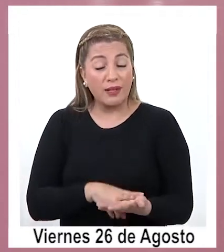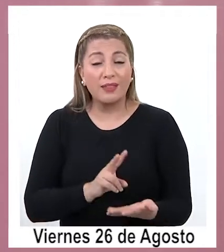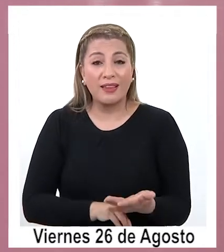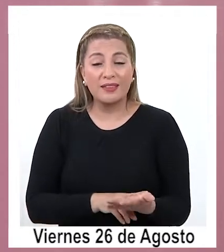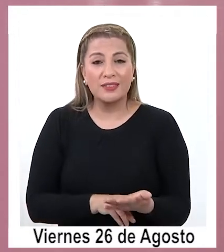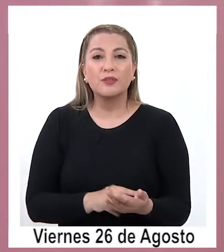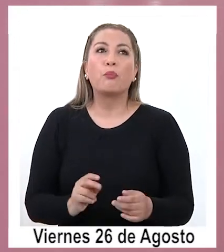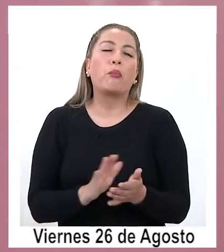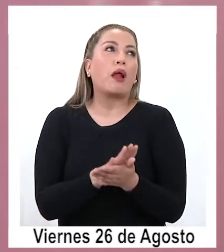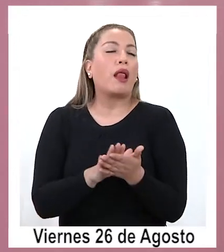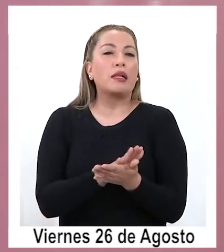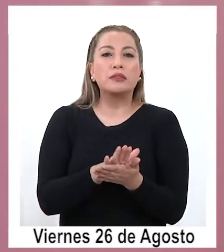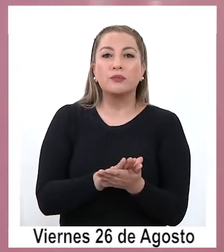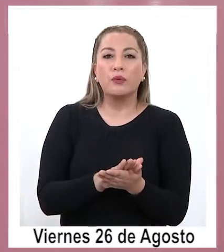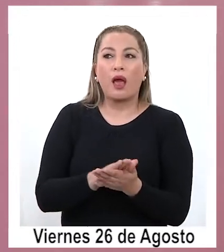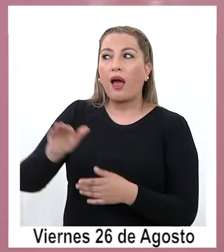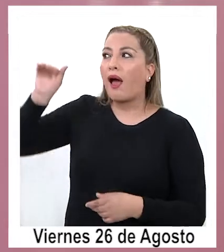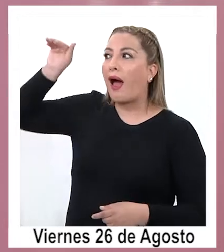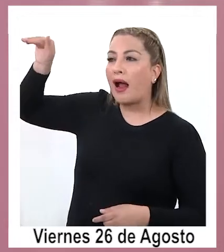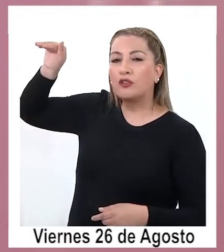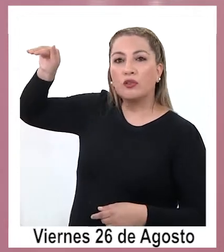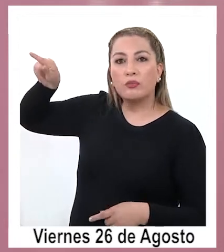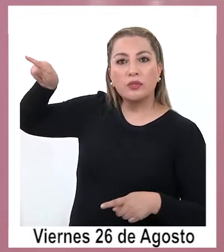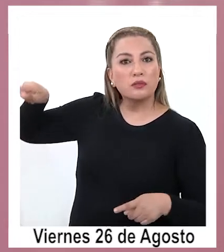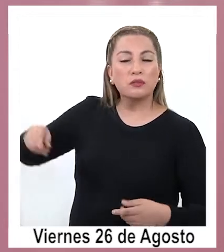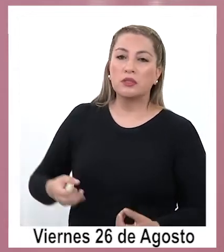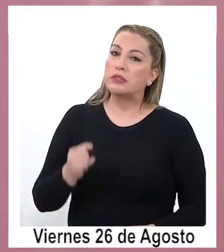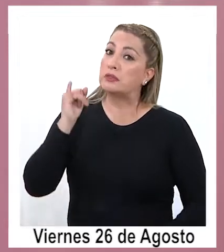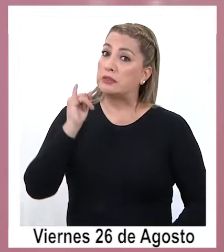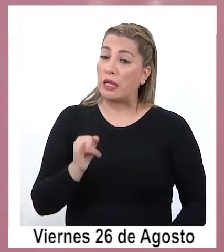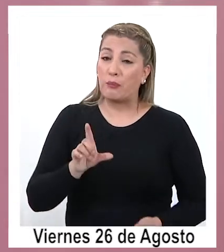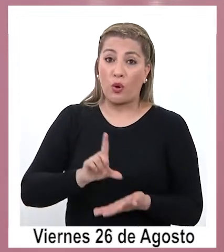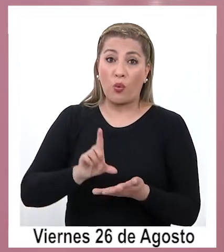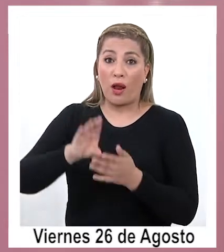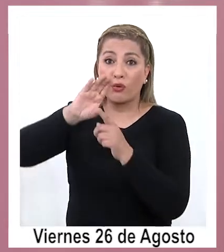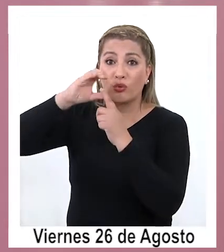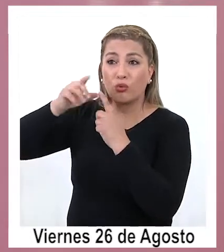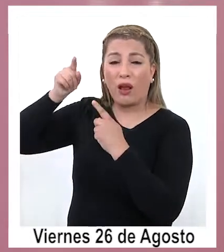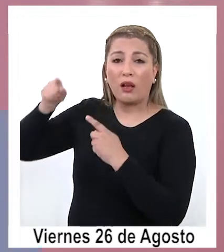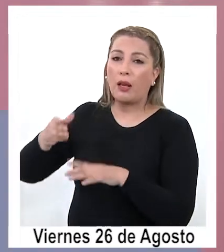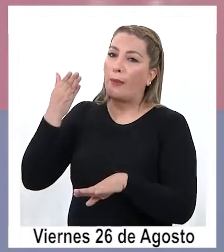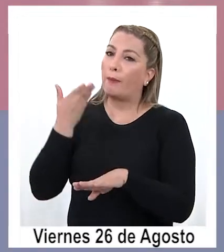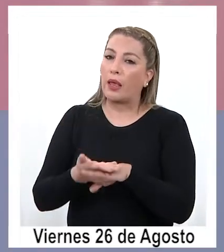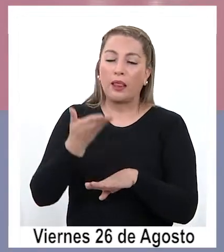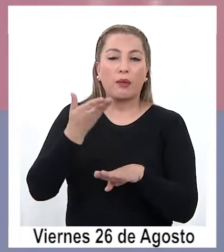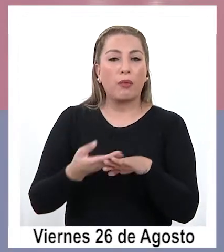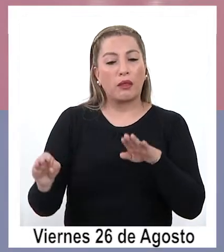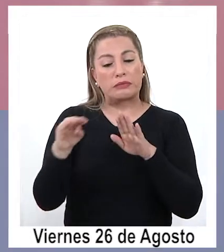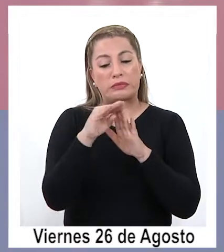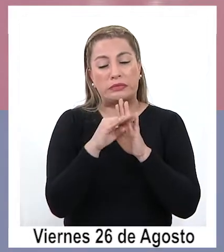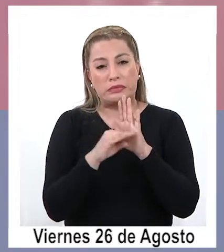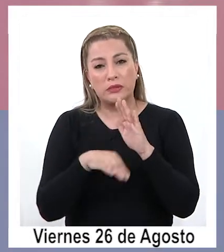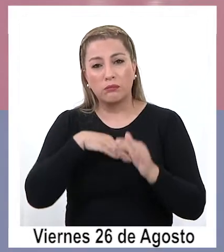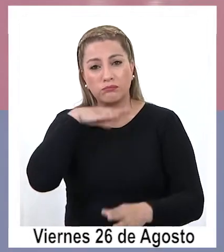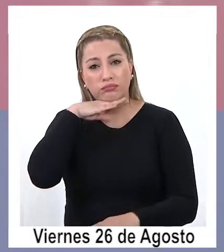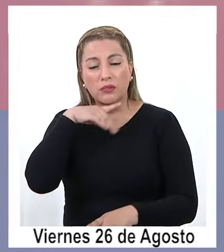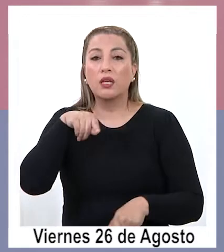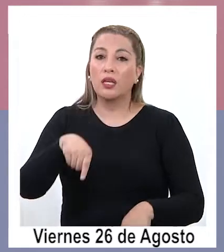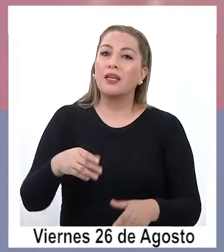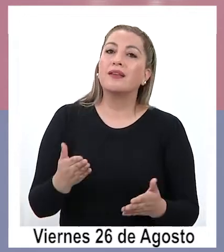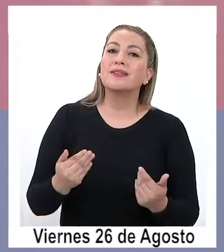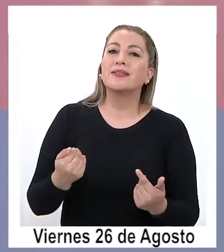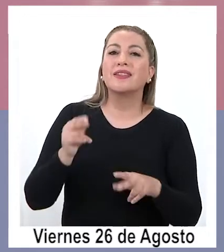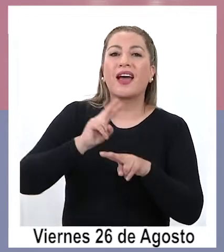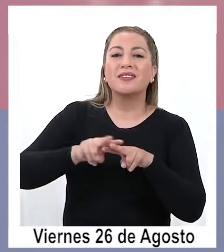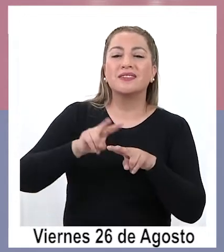respecto por ejemplo al auspicio tiene una tremenda demanda ese espacio es un espacio maravilloso pero que también hoy día necesita algunas